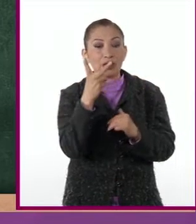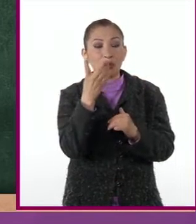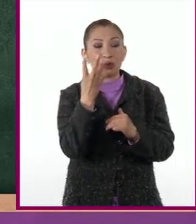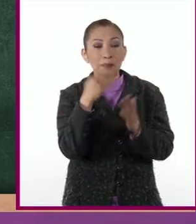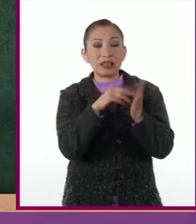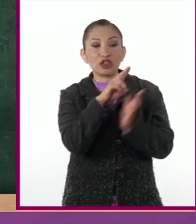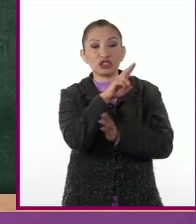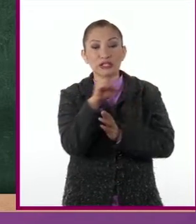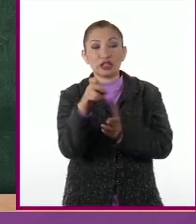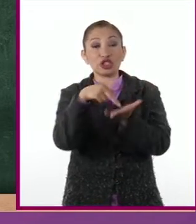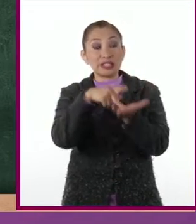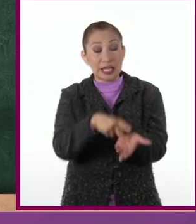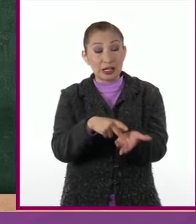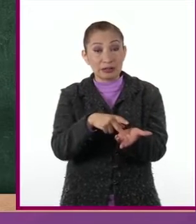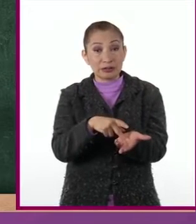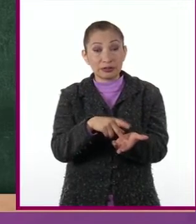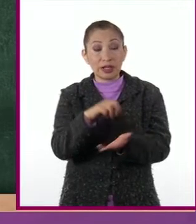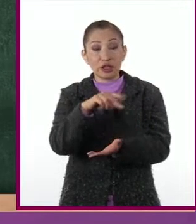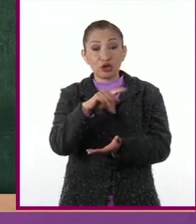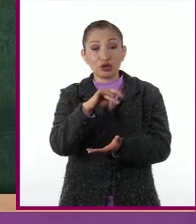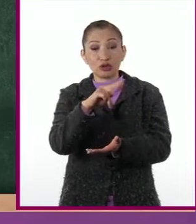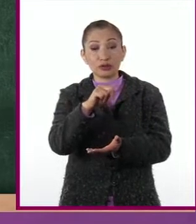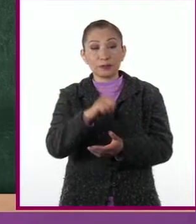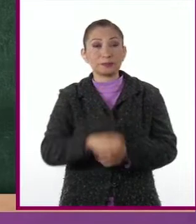a 4.200 newtons.